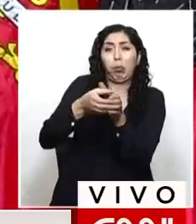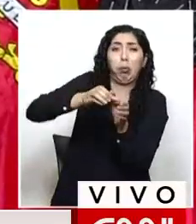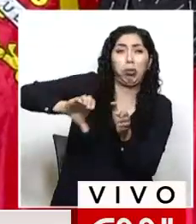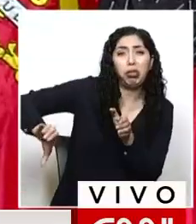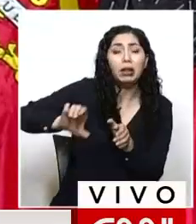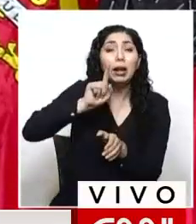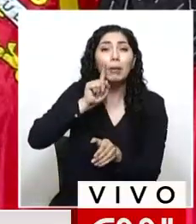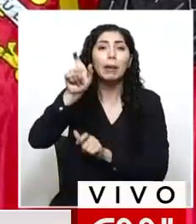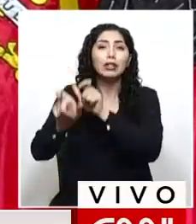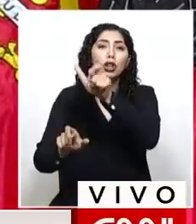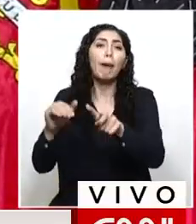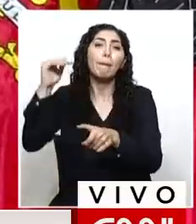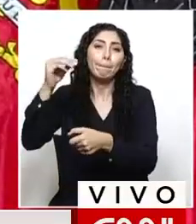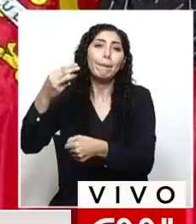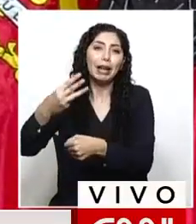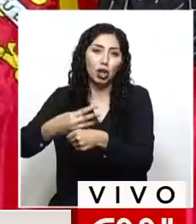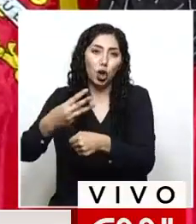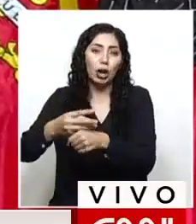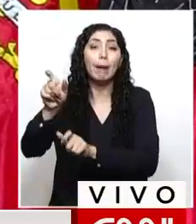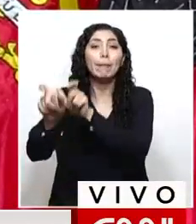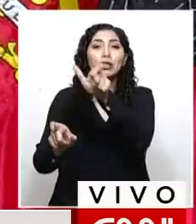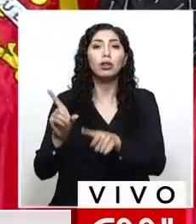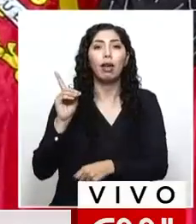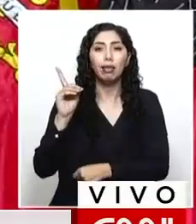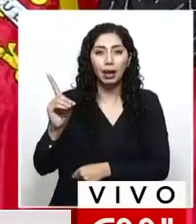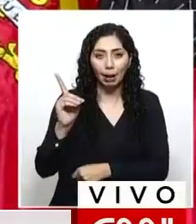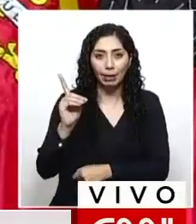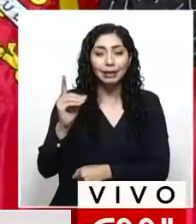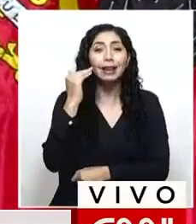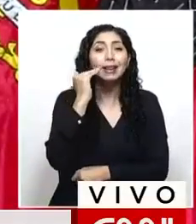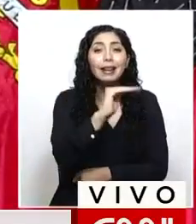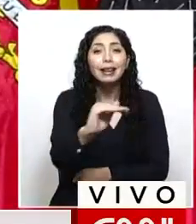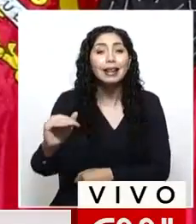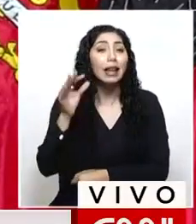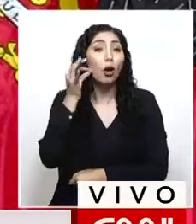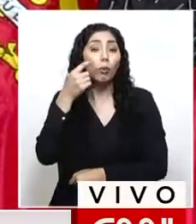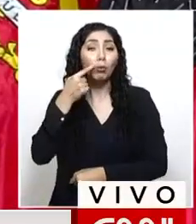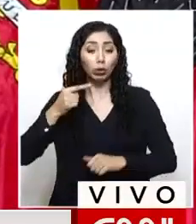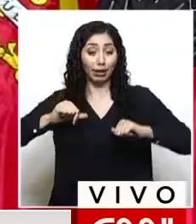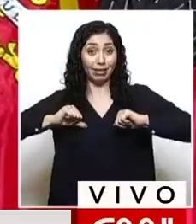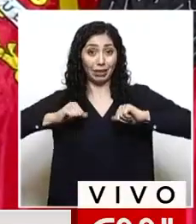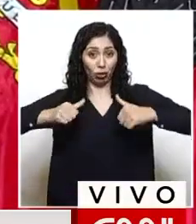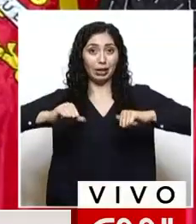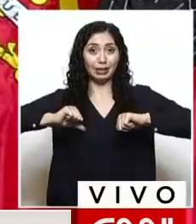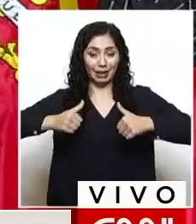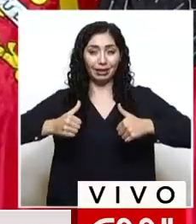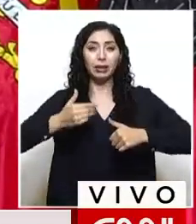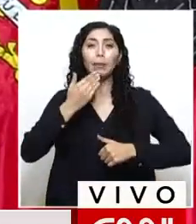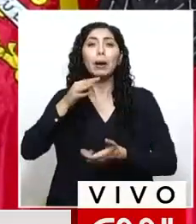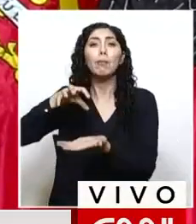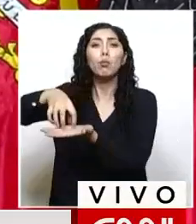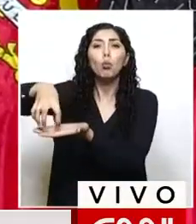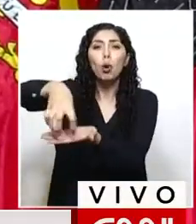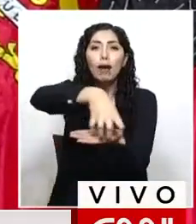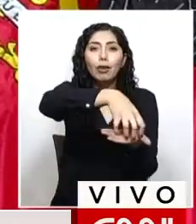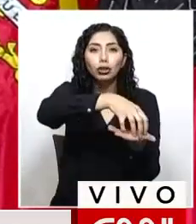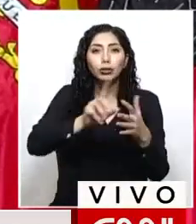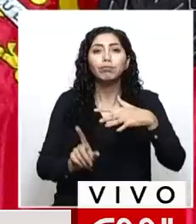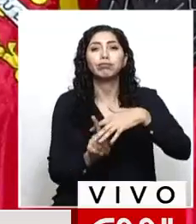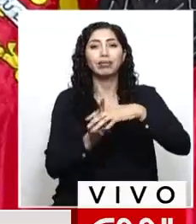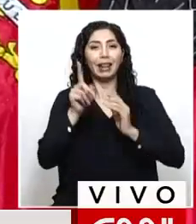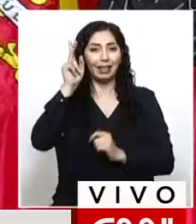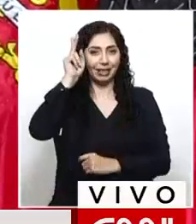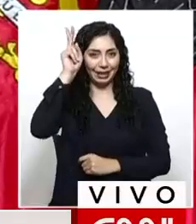mayores, las personas con discapacidad, las niñas, niños y adolescentes y los pueblos y naciones indígenas. Un